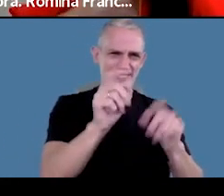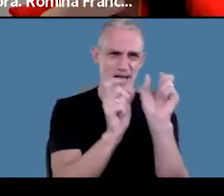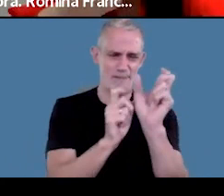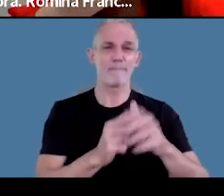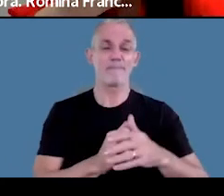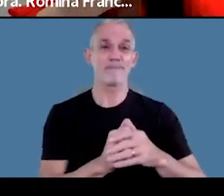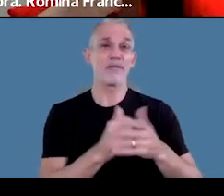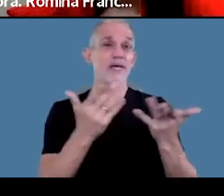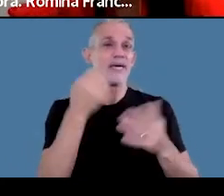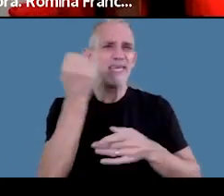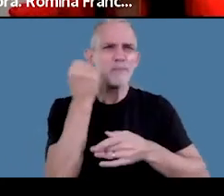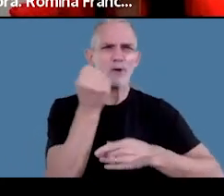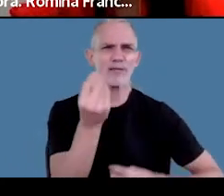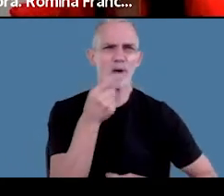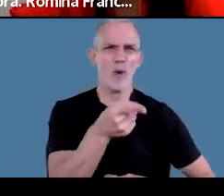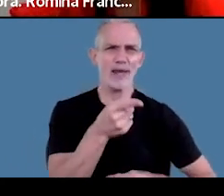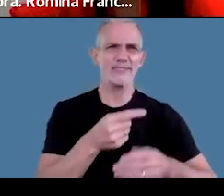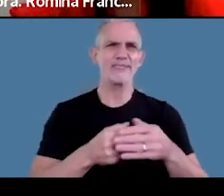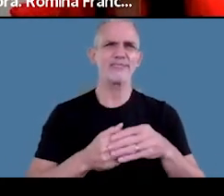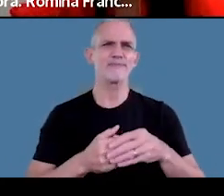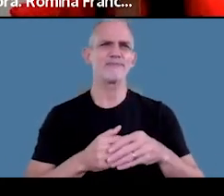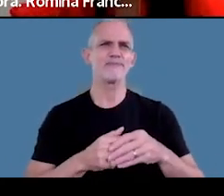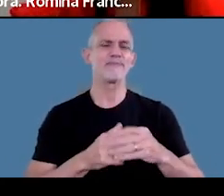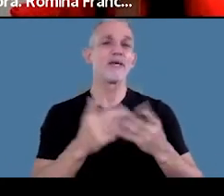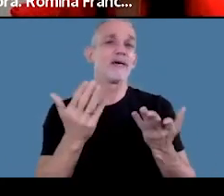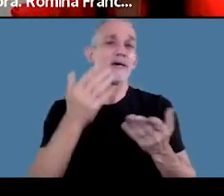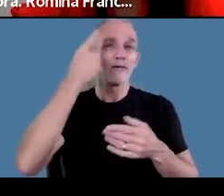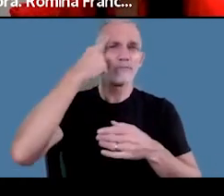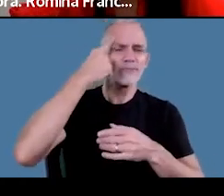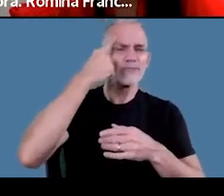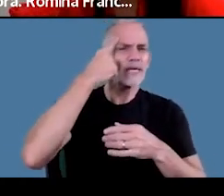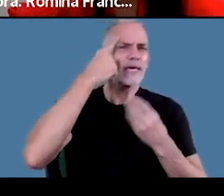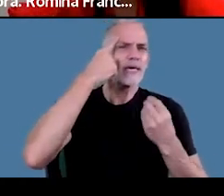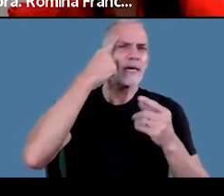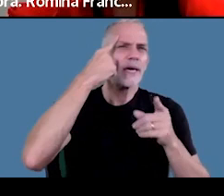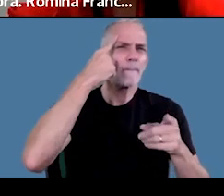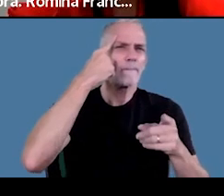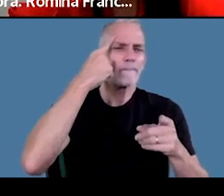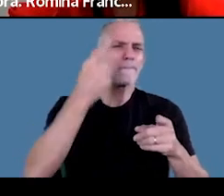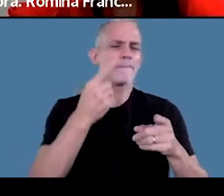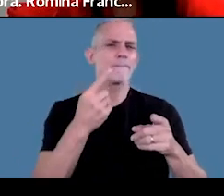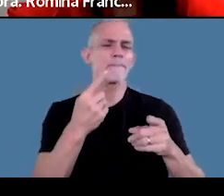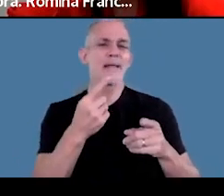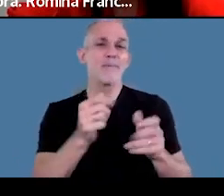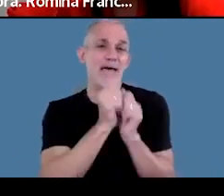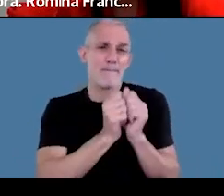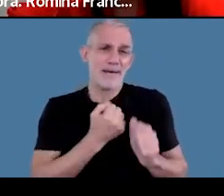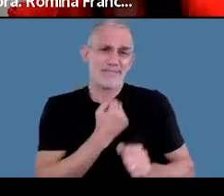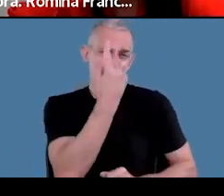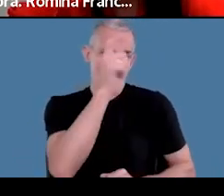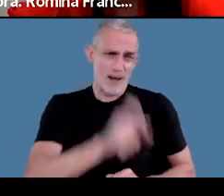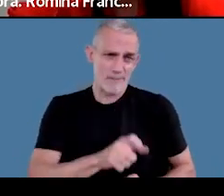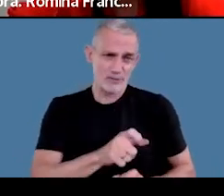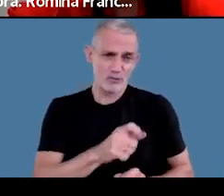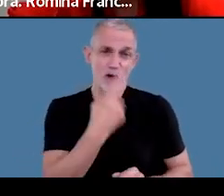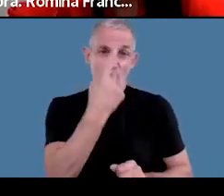Lo clave básicamente es tener en cuenta que en la empresa unipersonal no